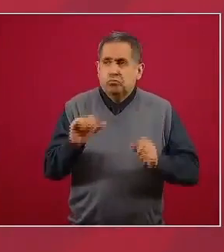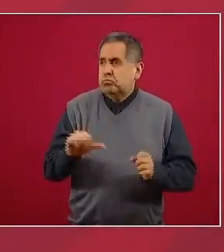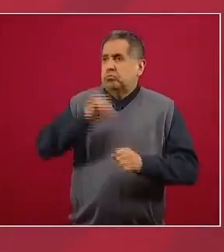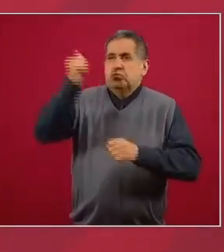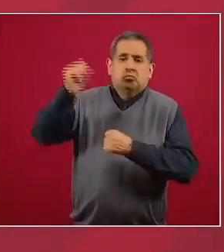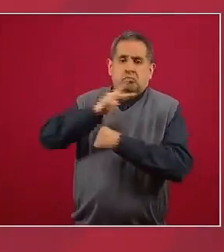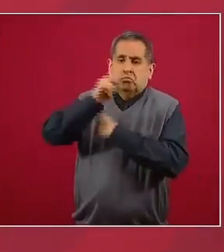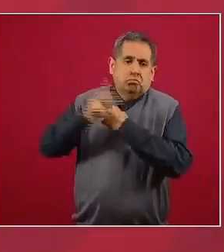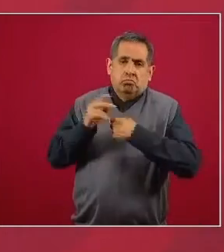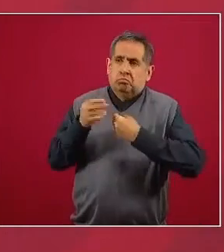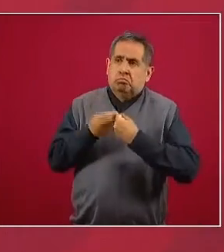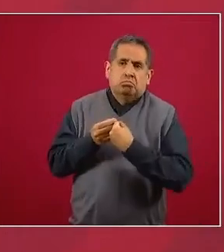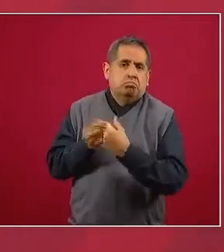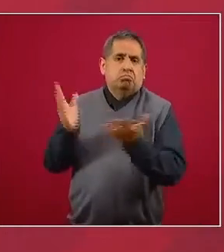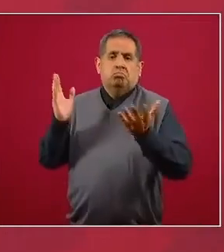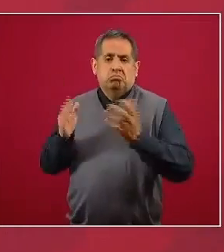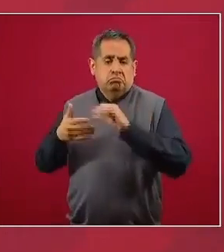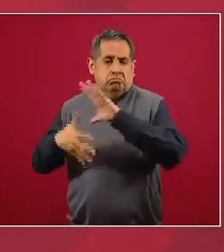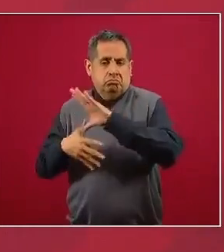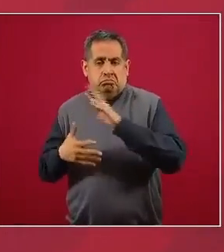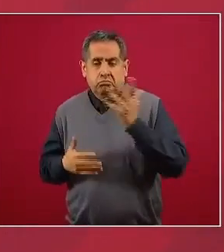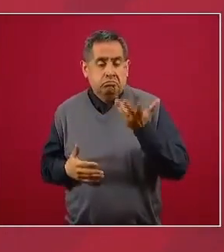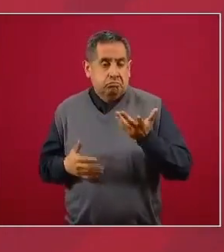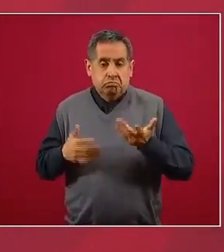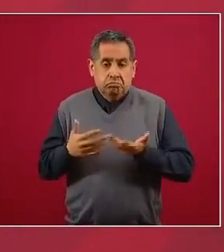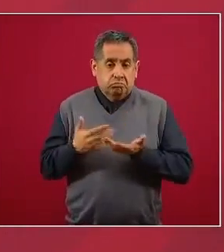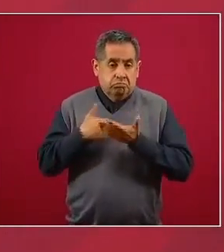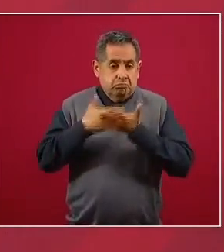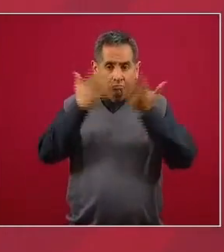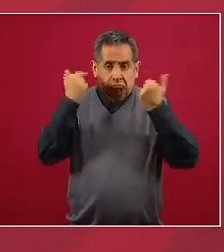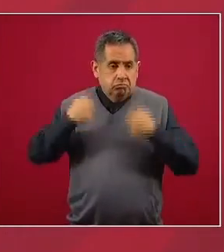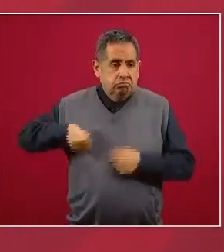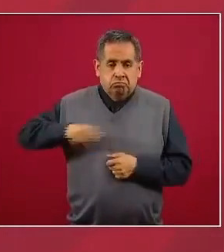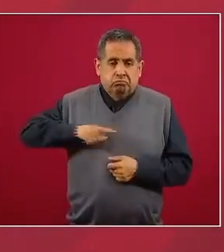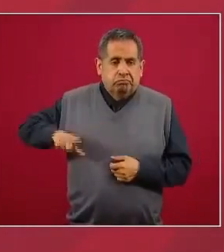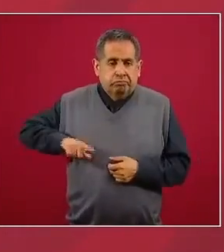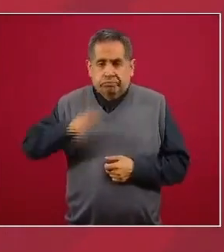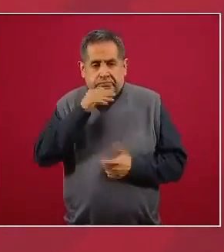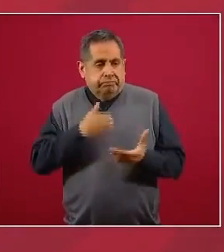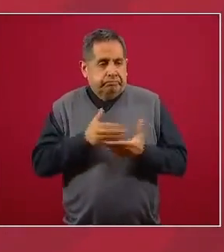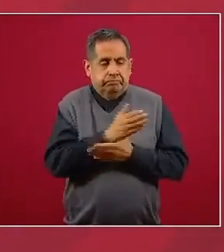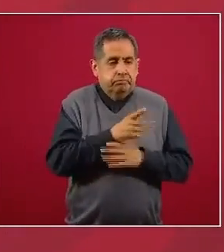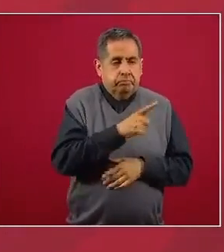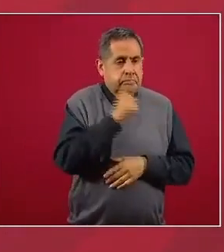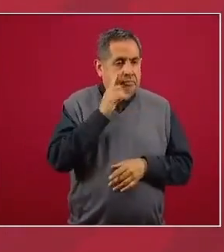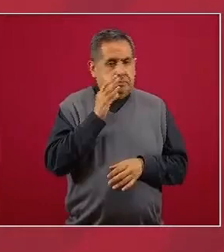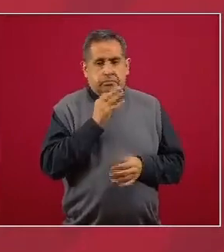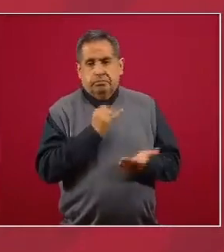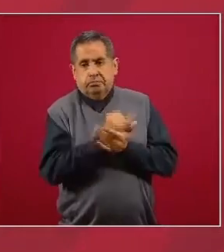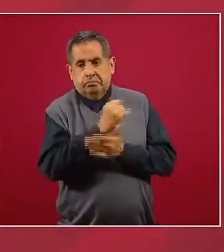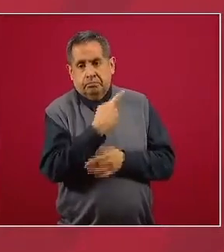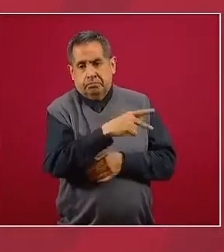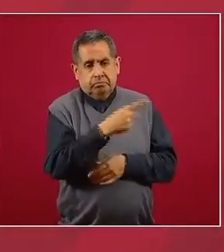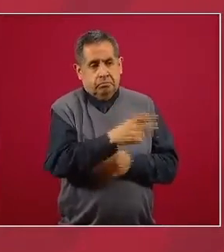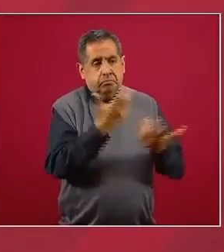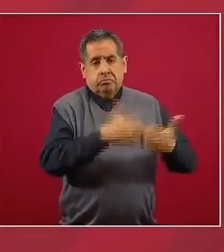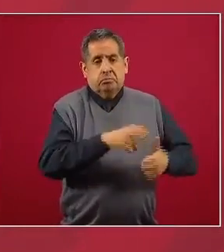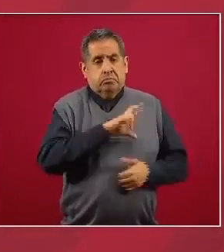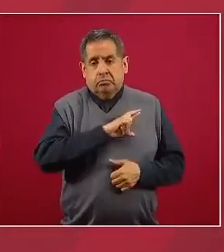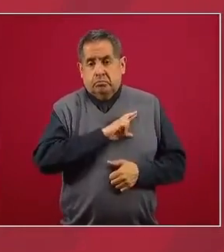otro mercado en la región. Eso no depende del gobierno mexicano, eso es una decisión libre de una